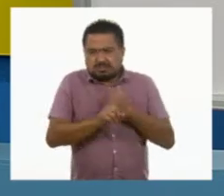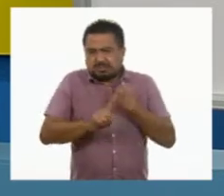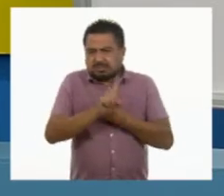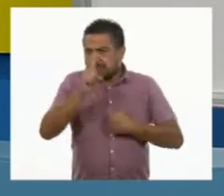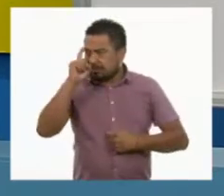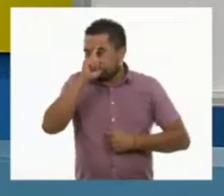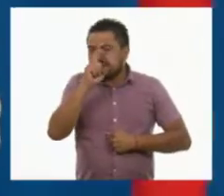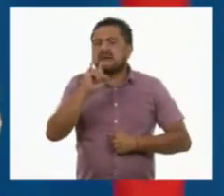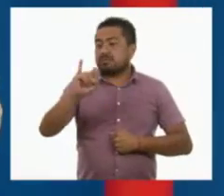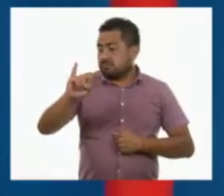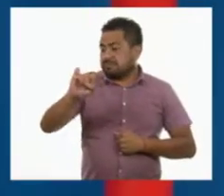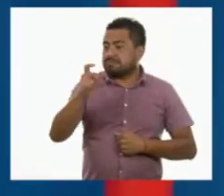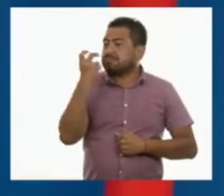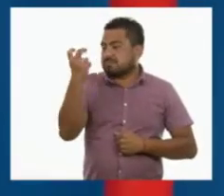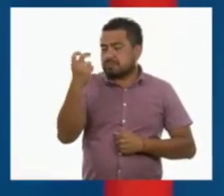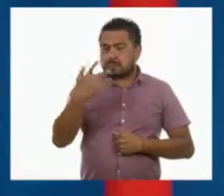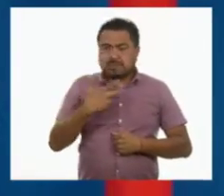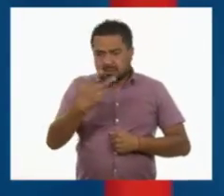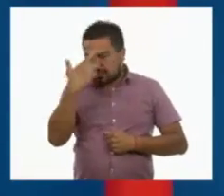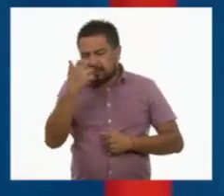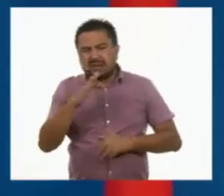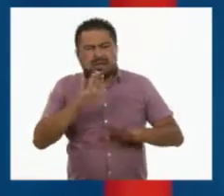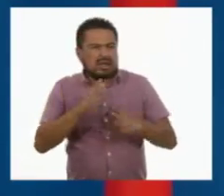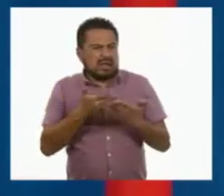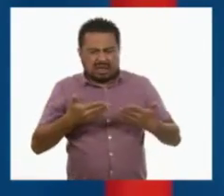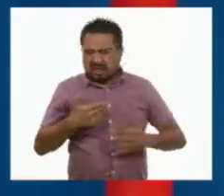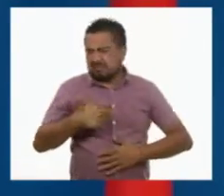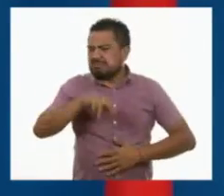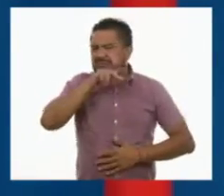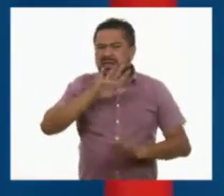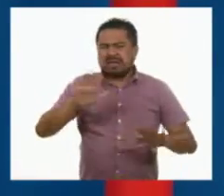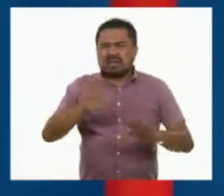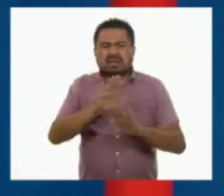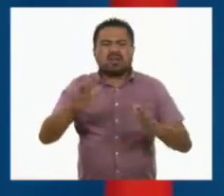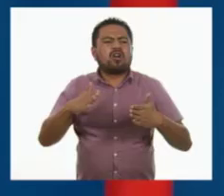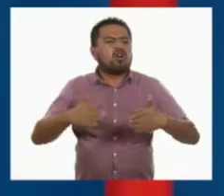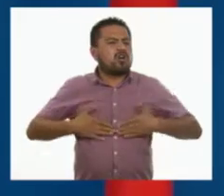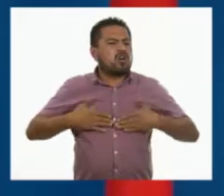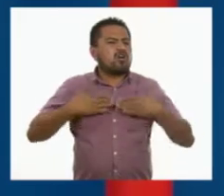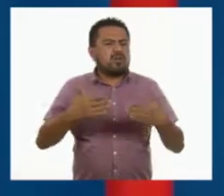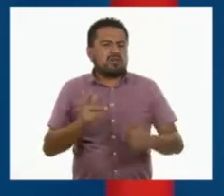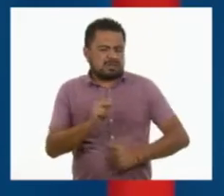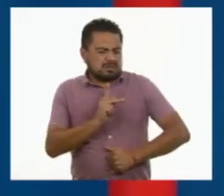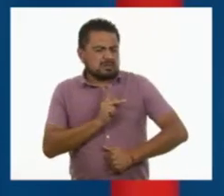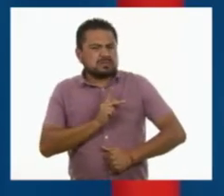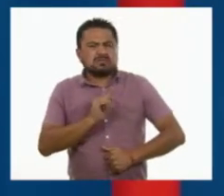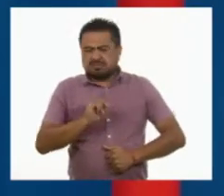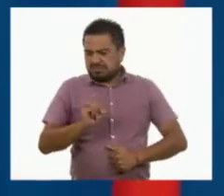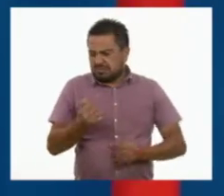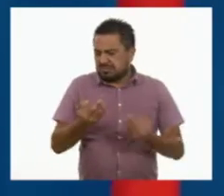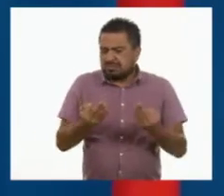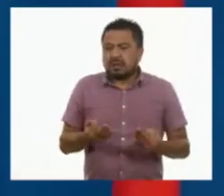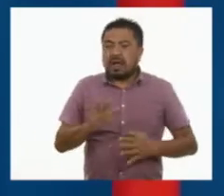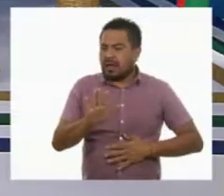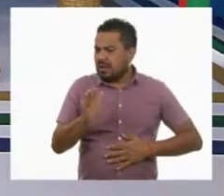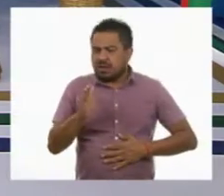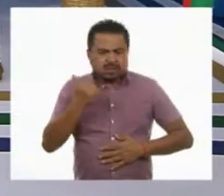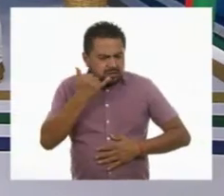Pues sí, tienes razón, ya. No me voy a preocupar. Confío en eso. Hola, espera mi